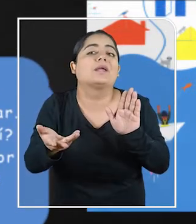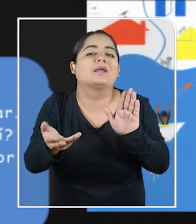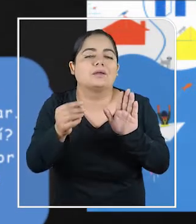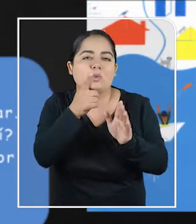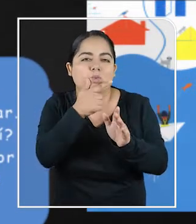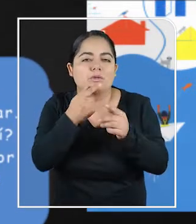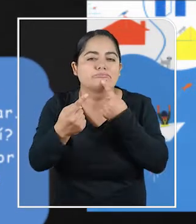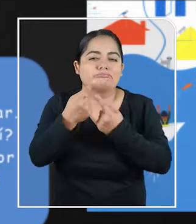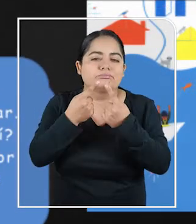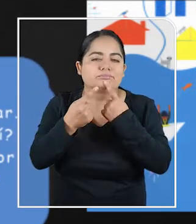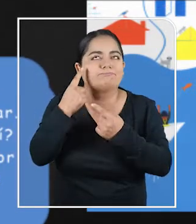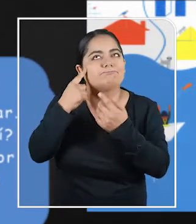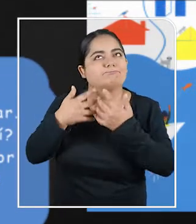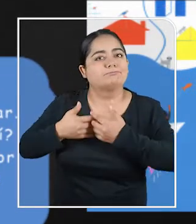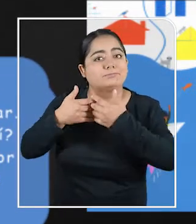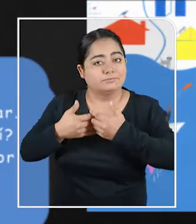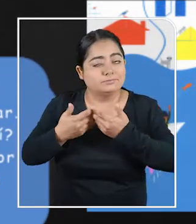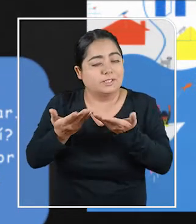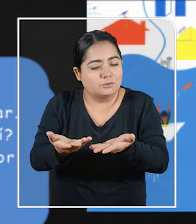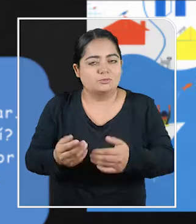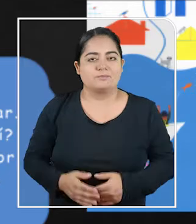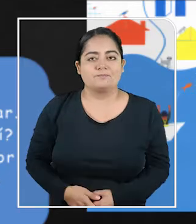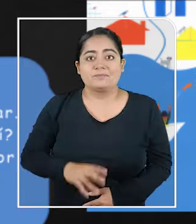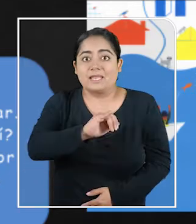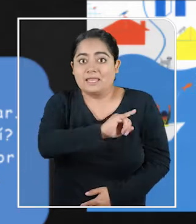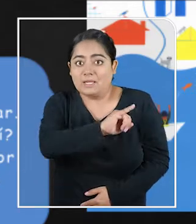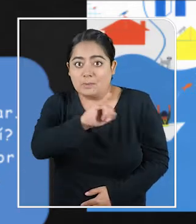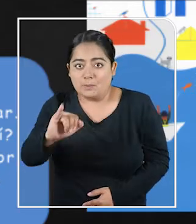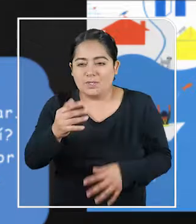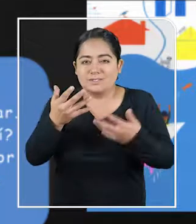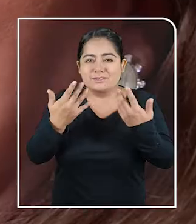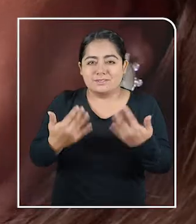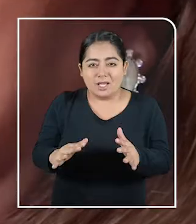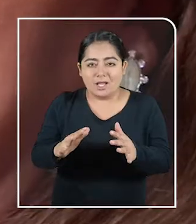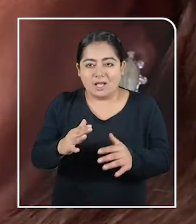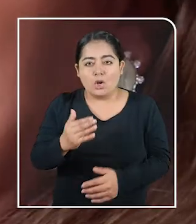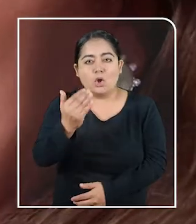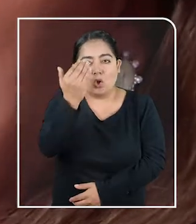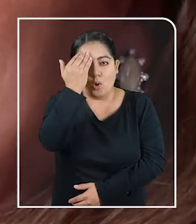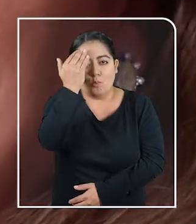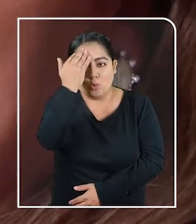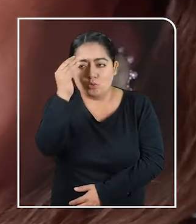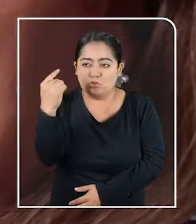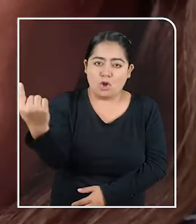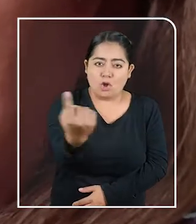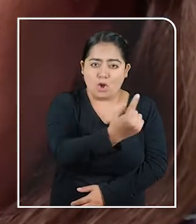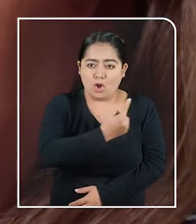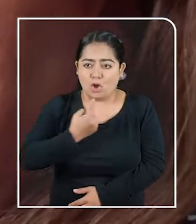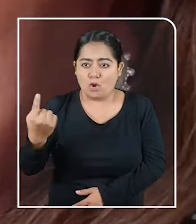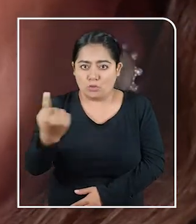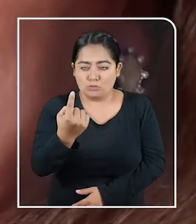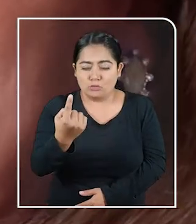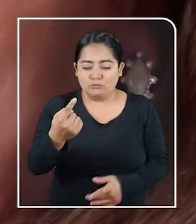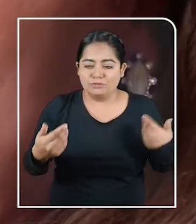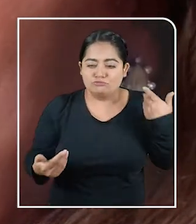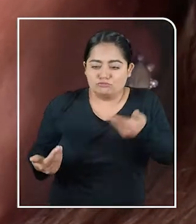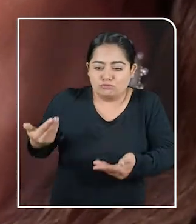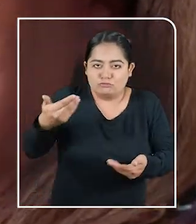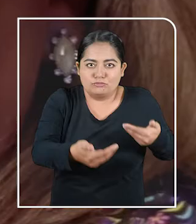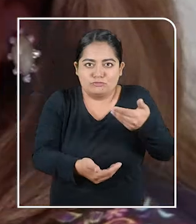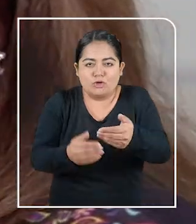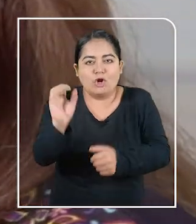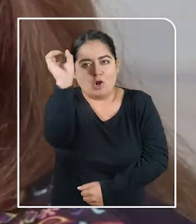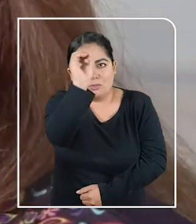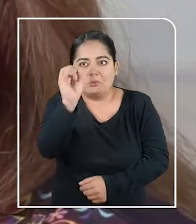para luego hacer una puesta en común. Los que ya tuvieran el proceso lector podían leerlo,